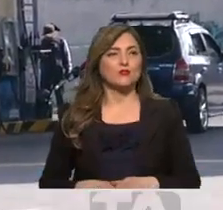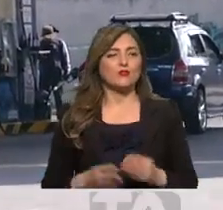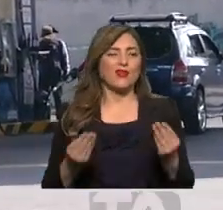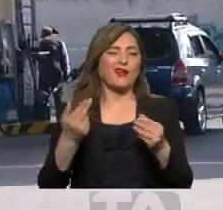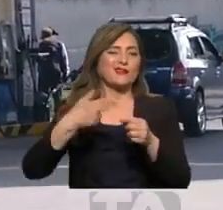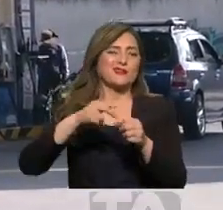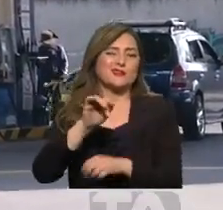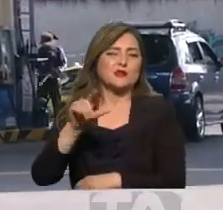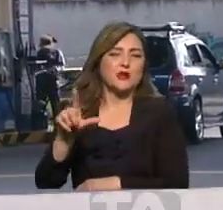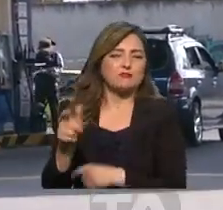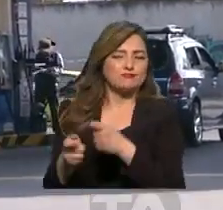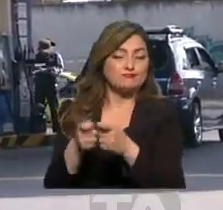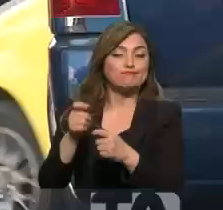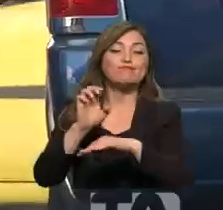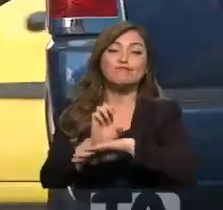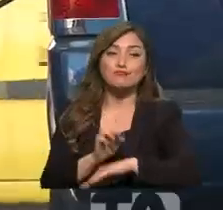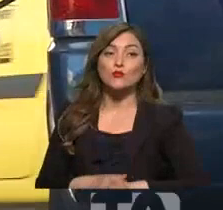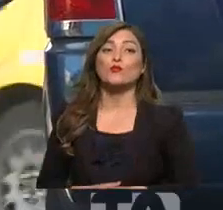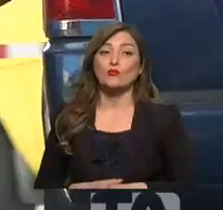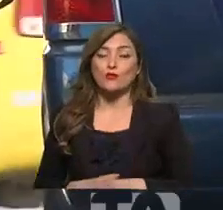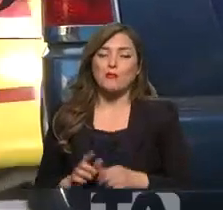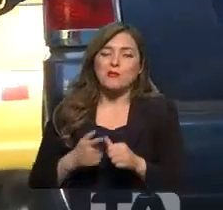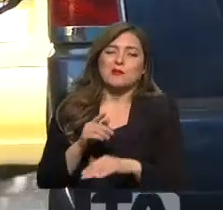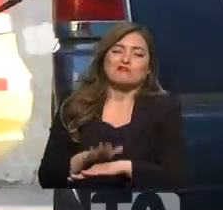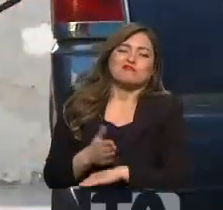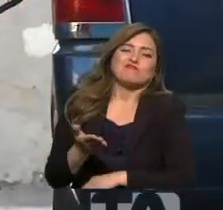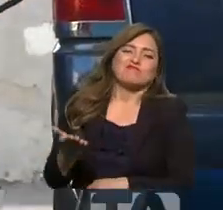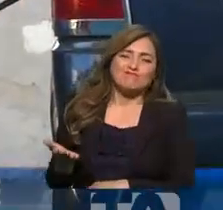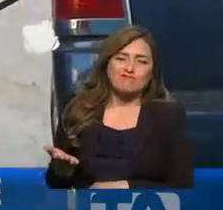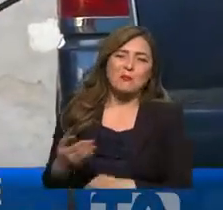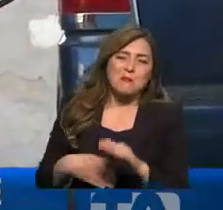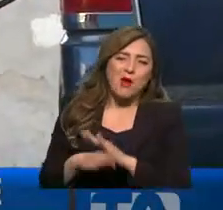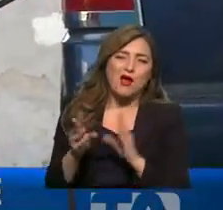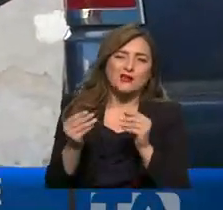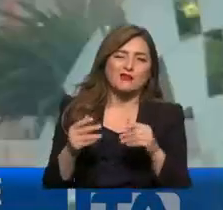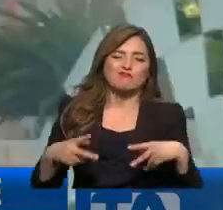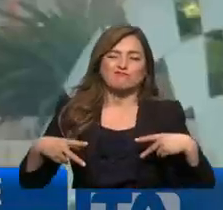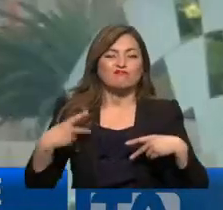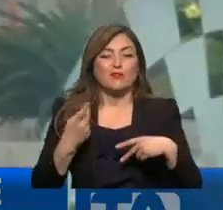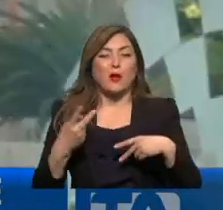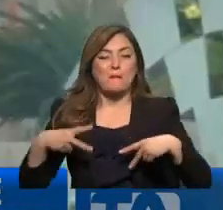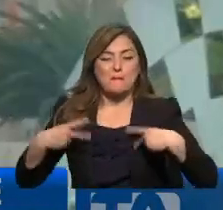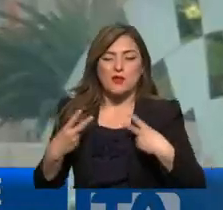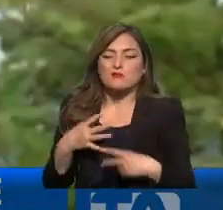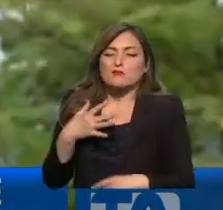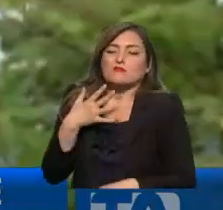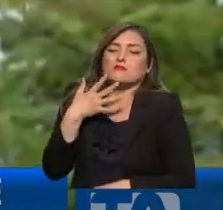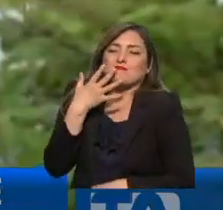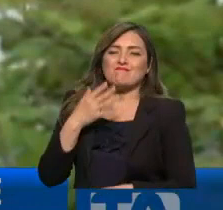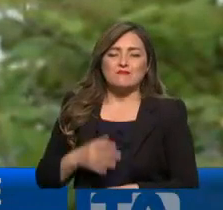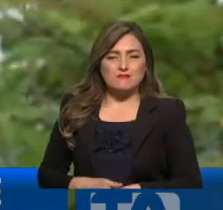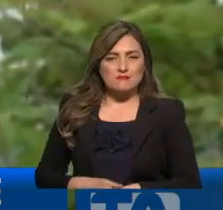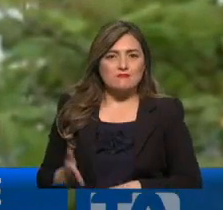calidad del diésel que se comercializa en el Ecuador es la principal razón para tener mala calidad de aire. Por eso, el Estado